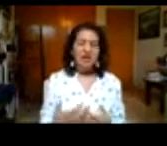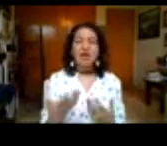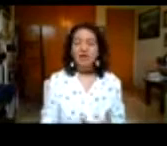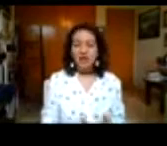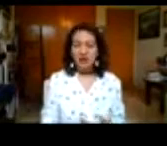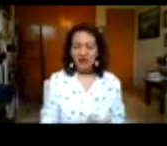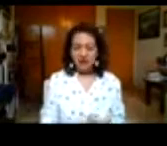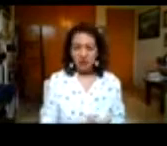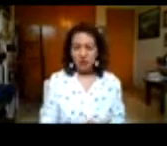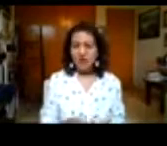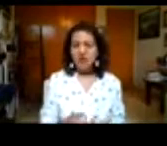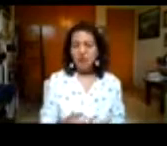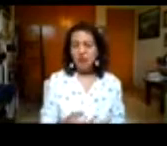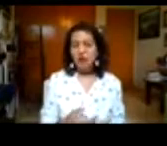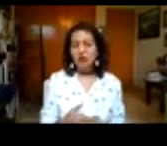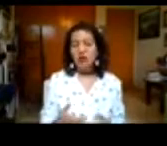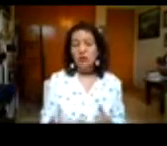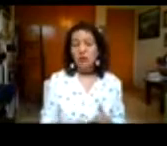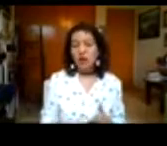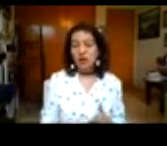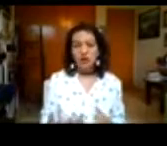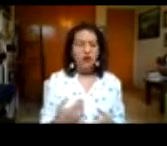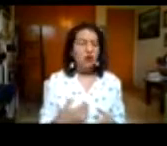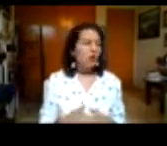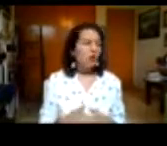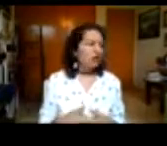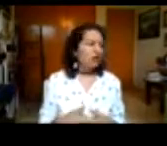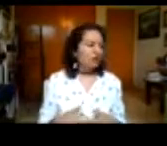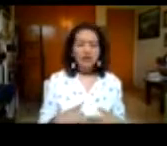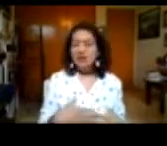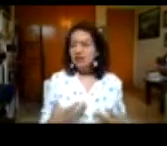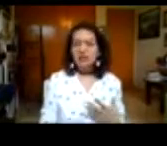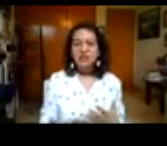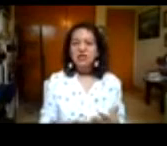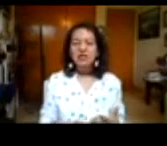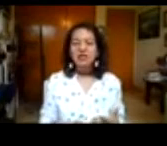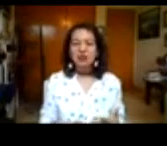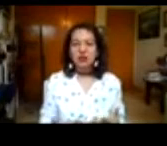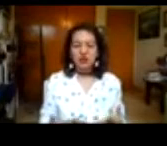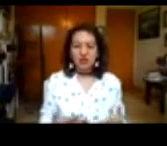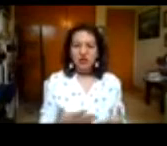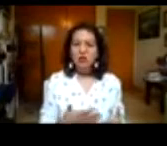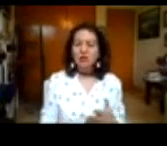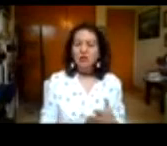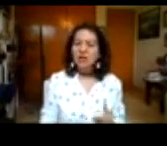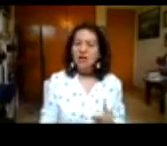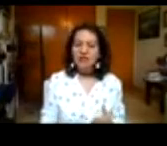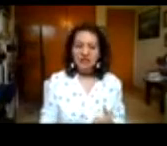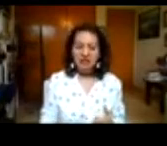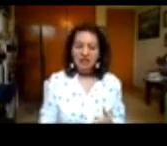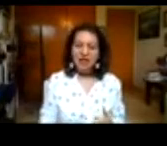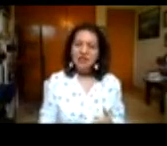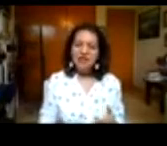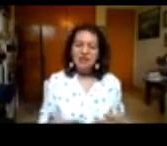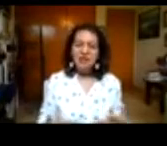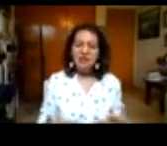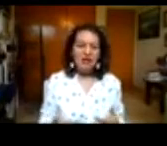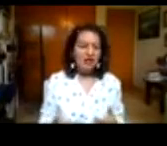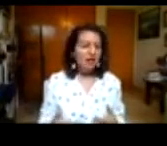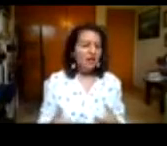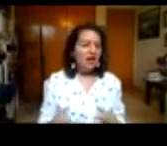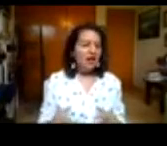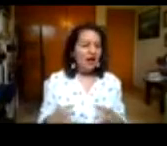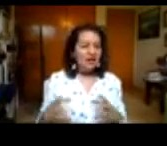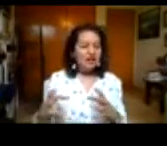que acerquen las diputadas y diputados a los plenos, o a través de distintas gestiones. Regularmente las casas se